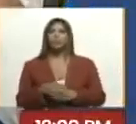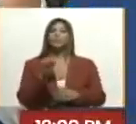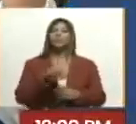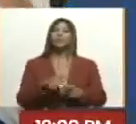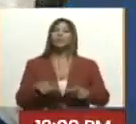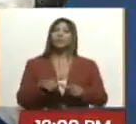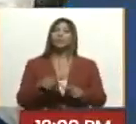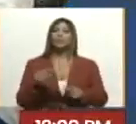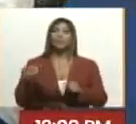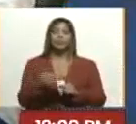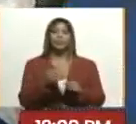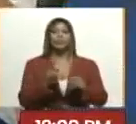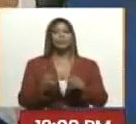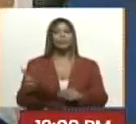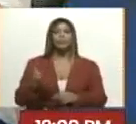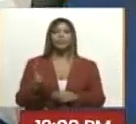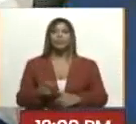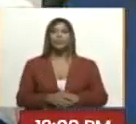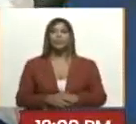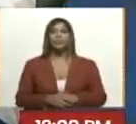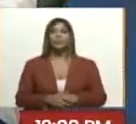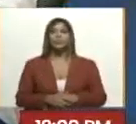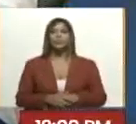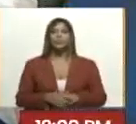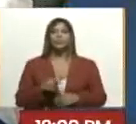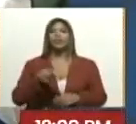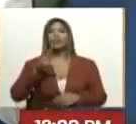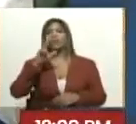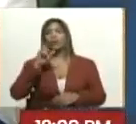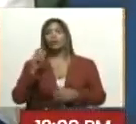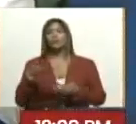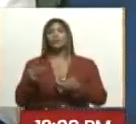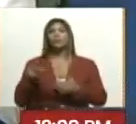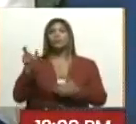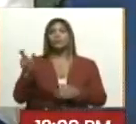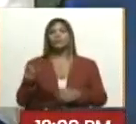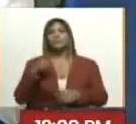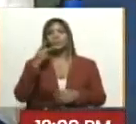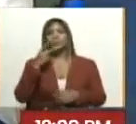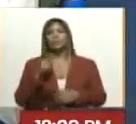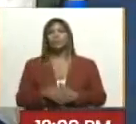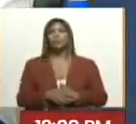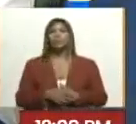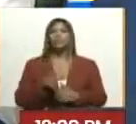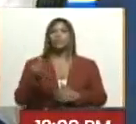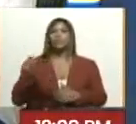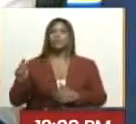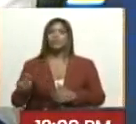este lawfare contra Venezuela y en este caso a 3 años del secuestro del diplomático Alex Saab. Adelante.